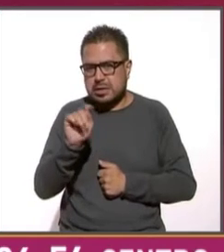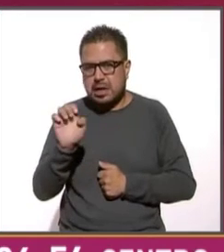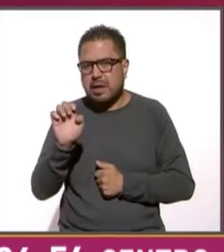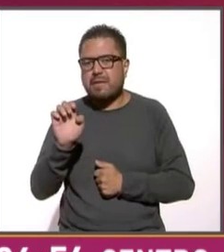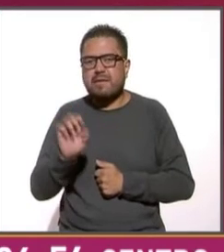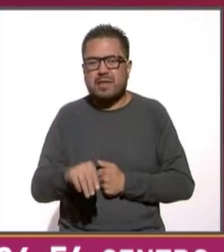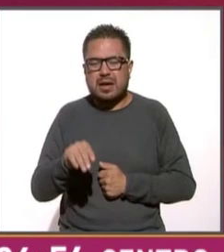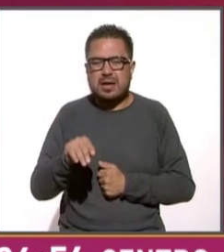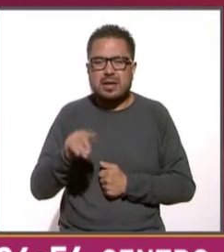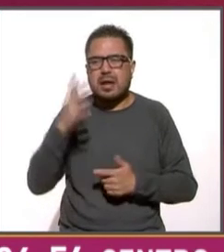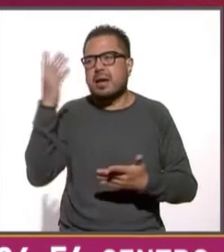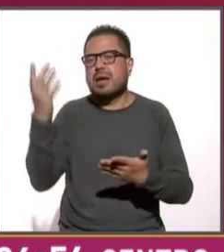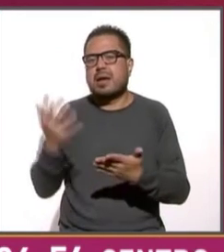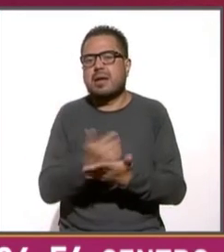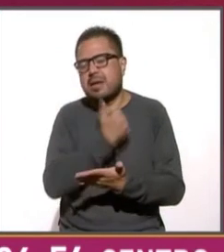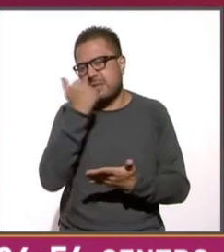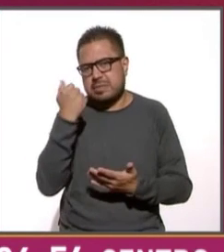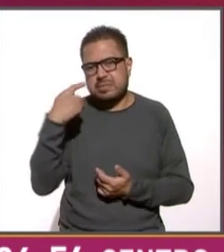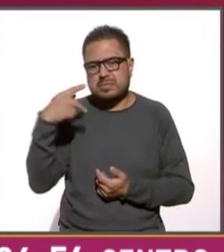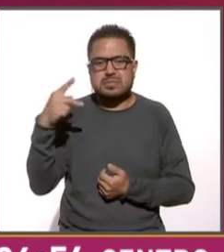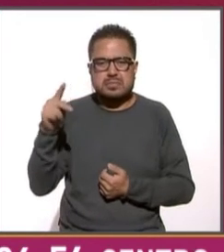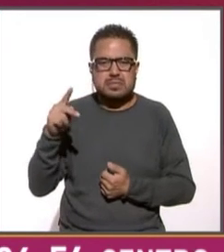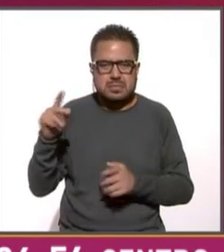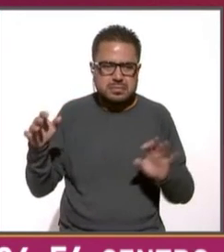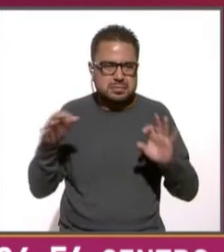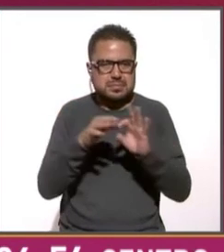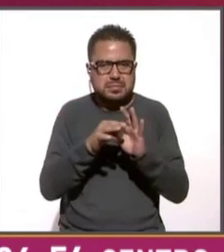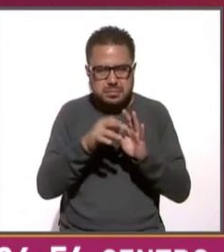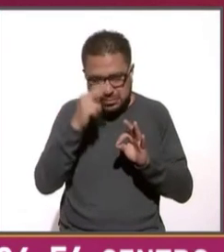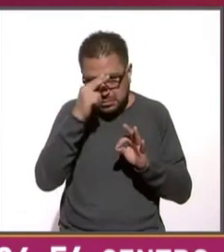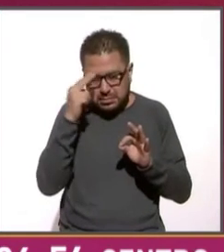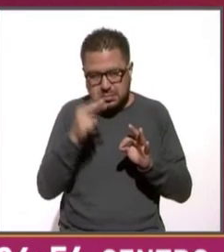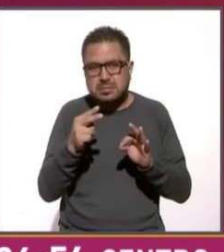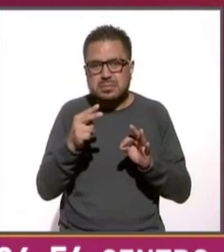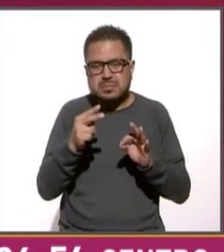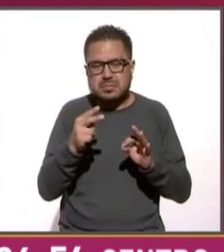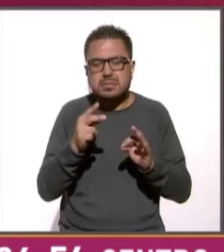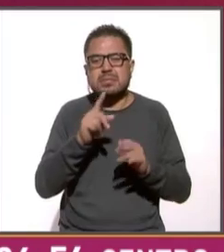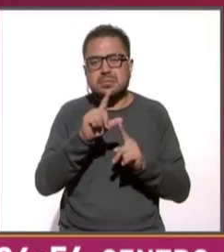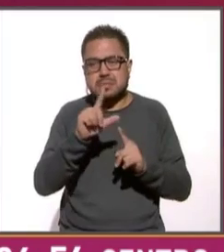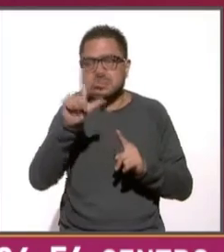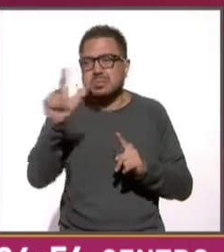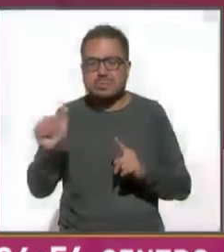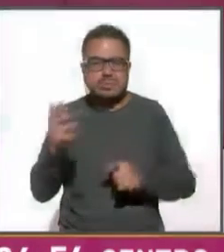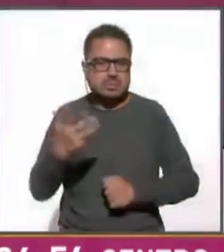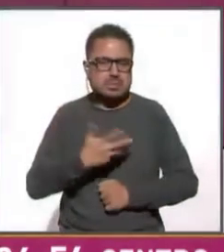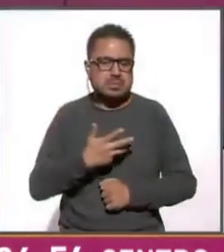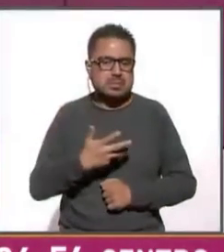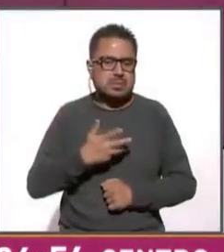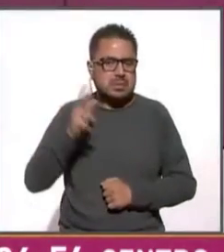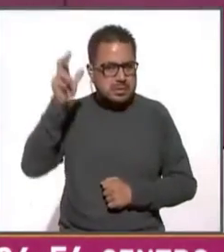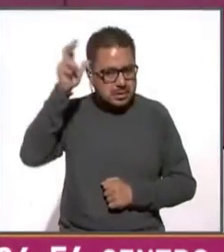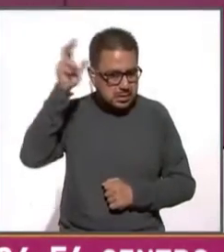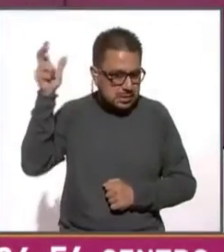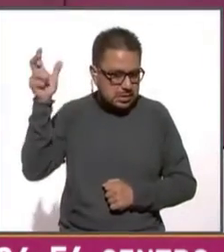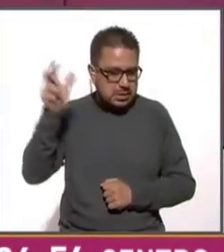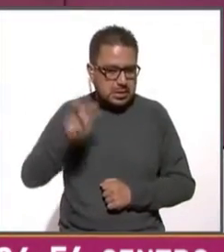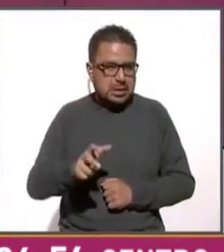y gana la Alianza Va por México. Después tenemos el caso de